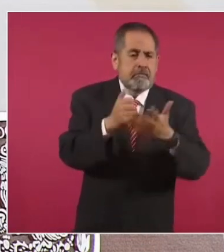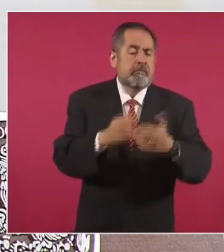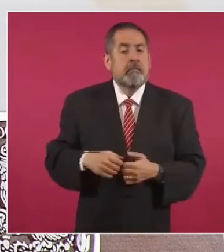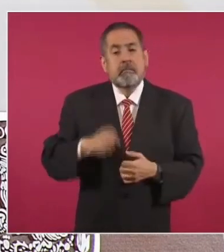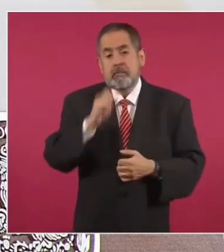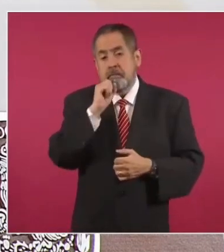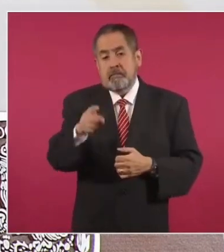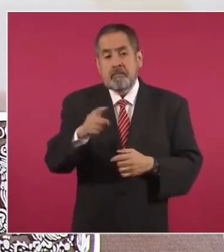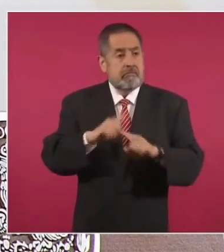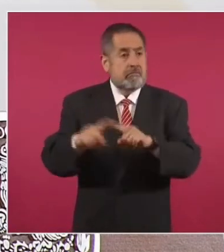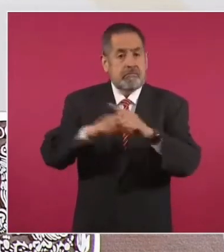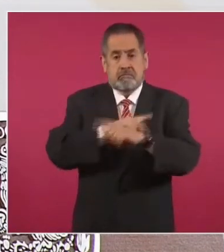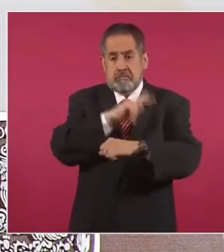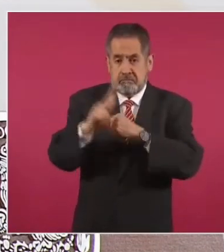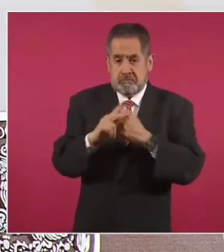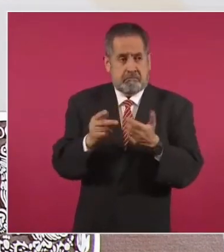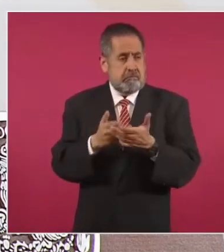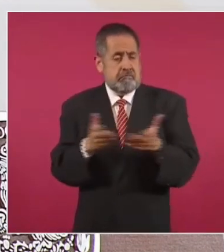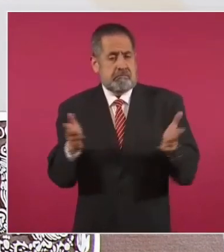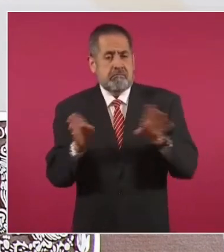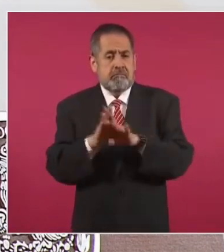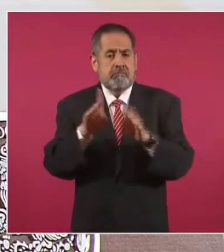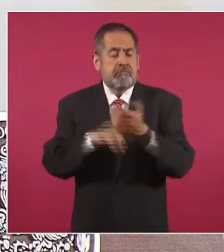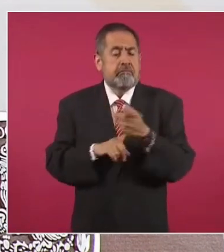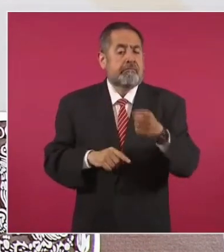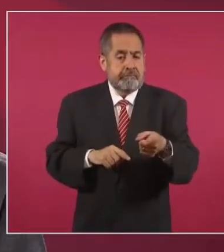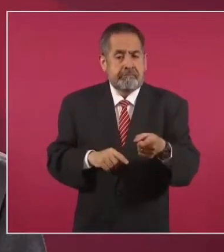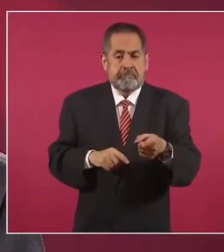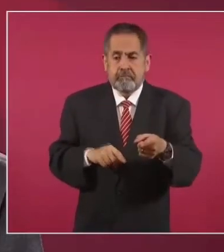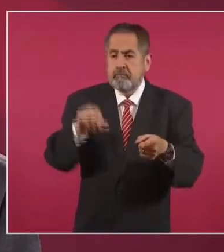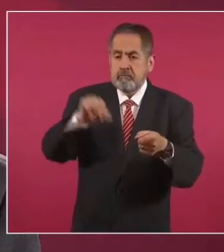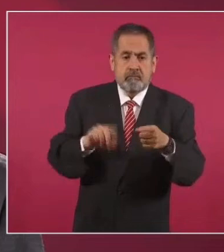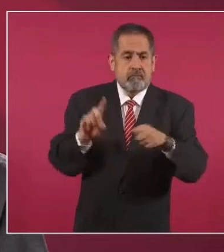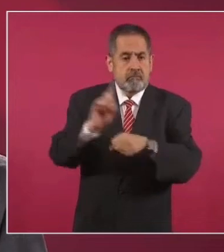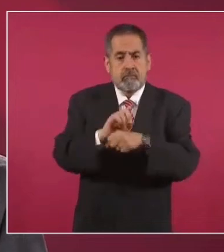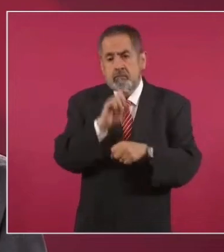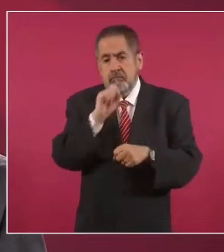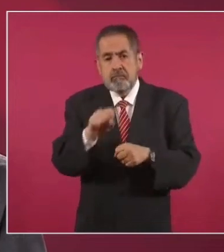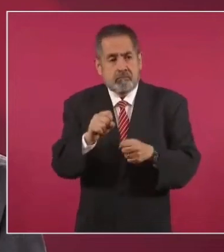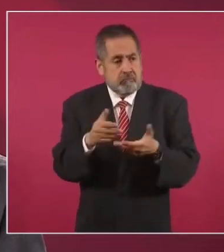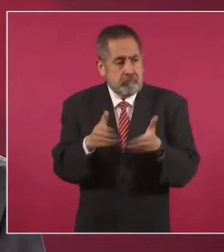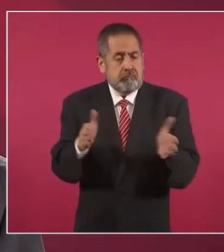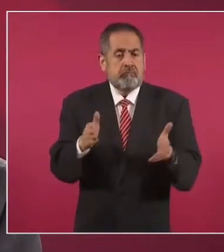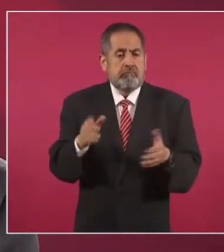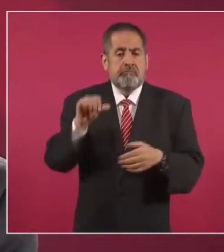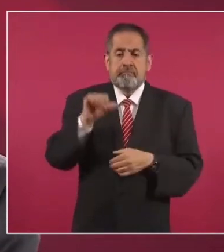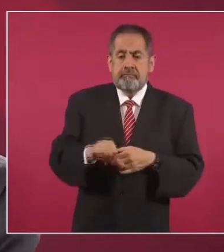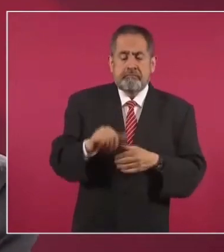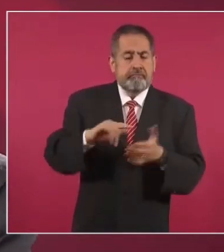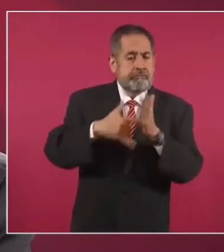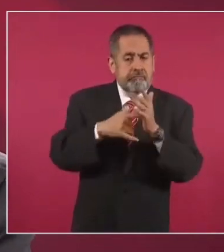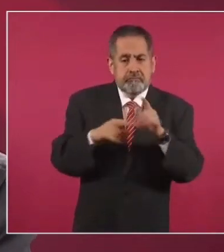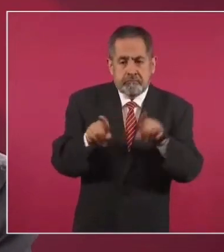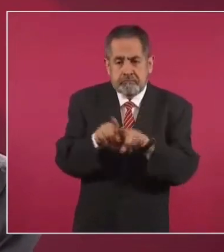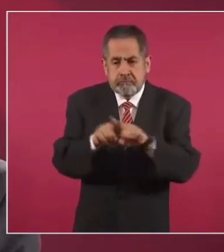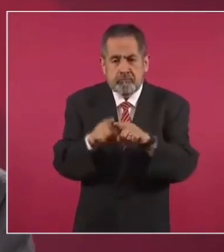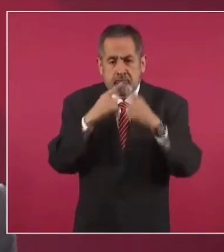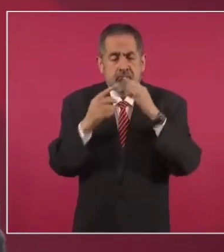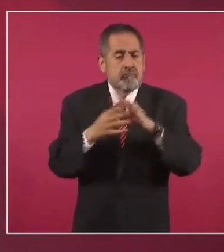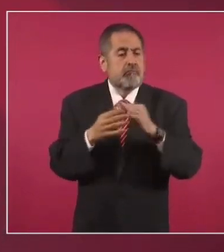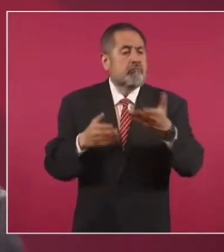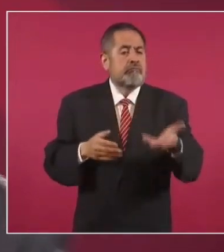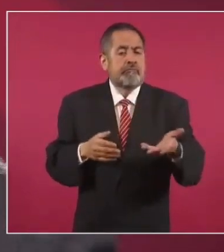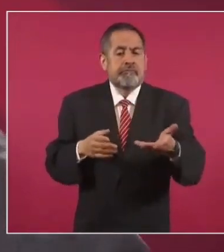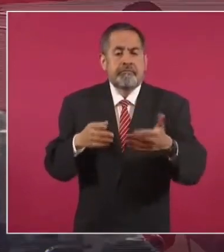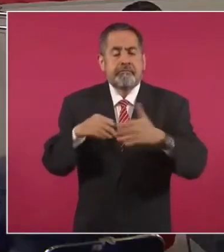para todo el país y se abre hoy mismo también en el mismo horario, y en este caso se tiene que